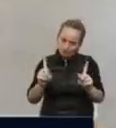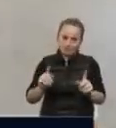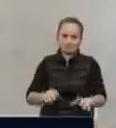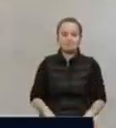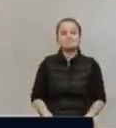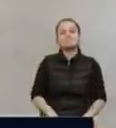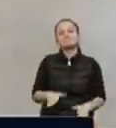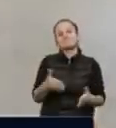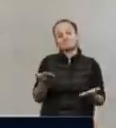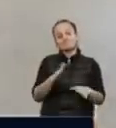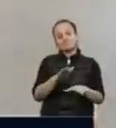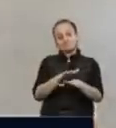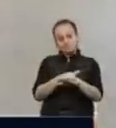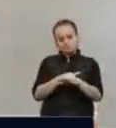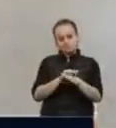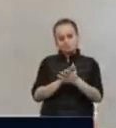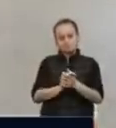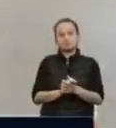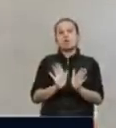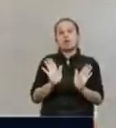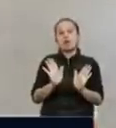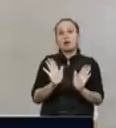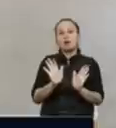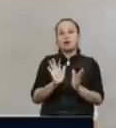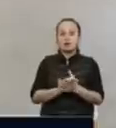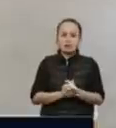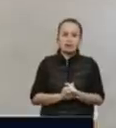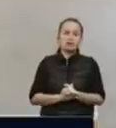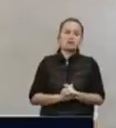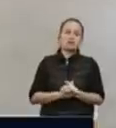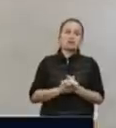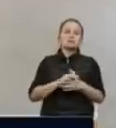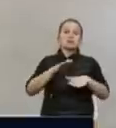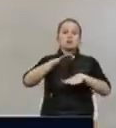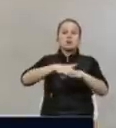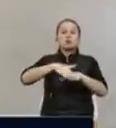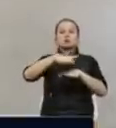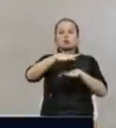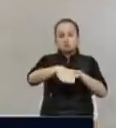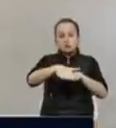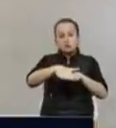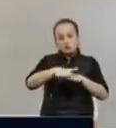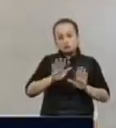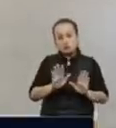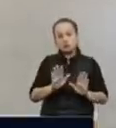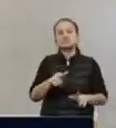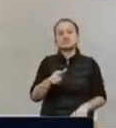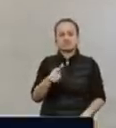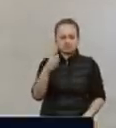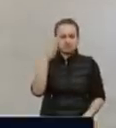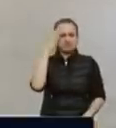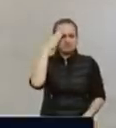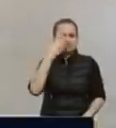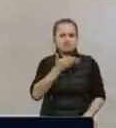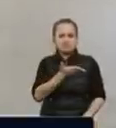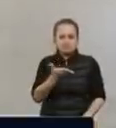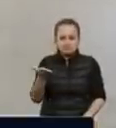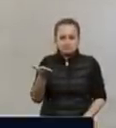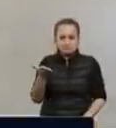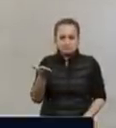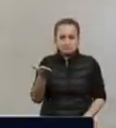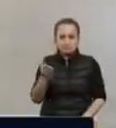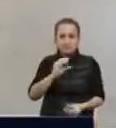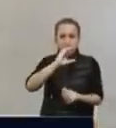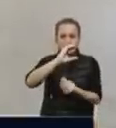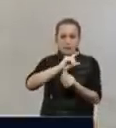Y entonces asumimos con todas las consecuencias, y aún sabiendo cuál podría ser la reacción del